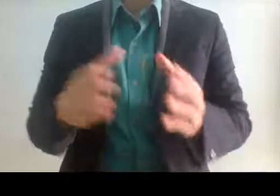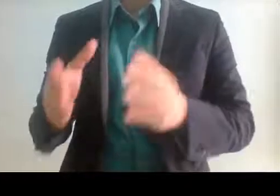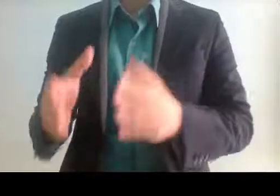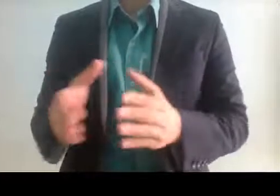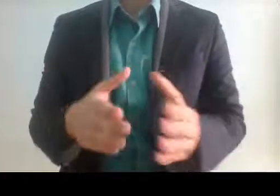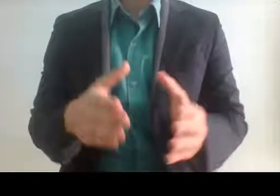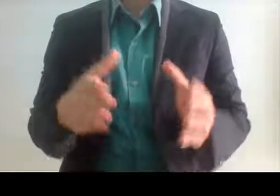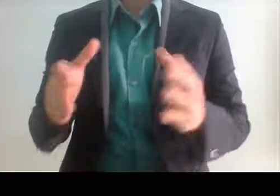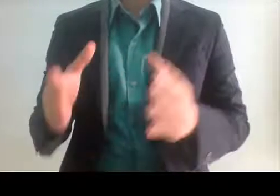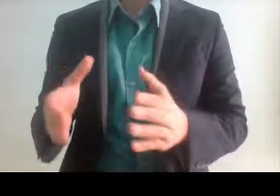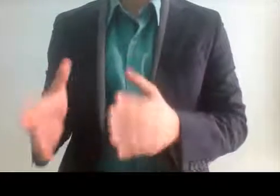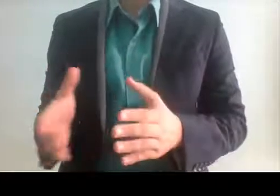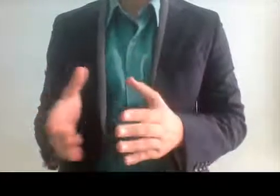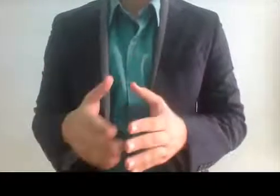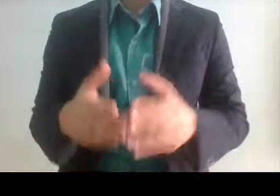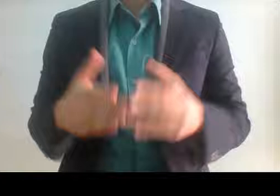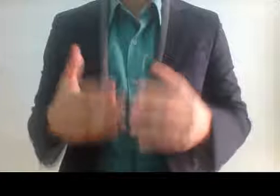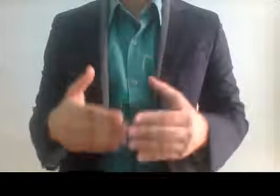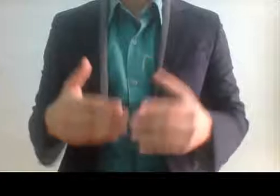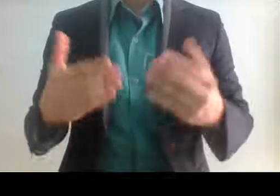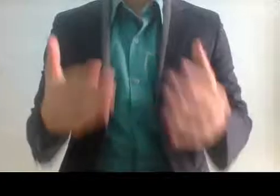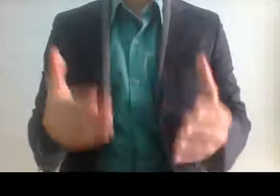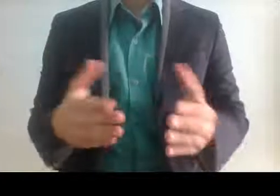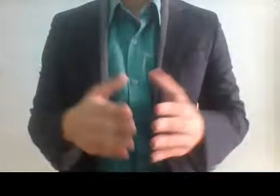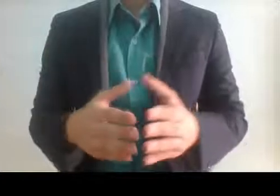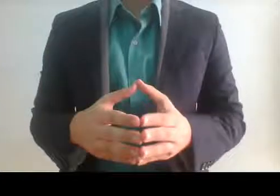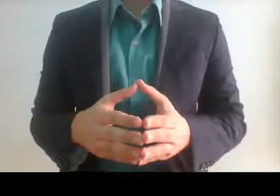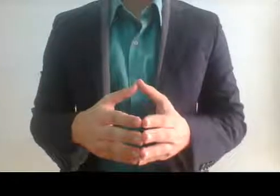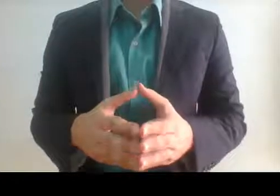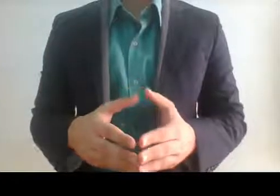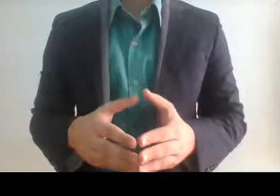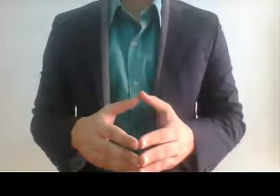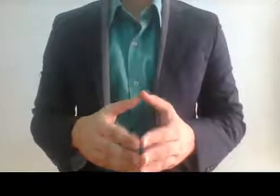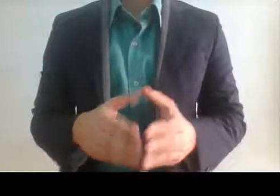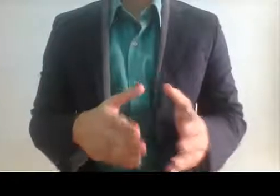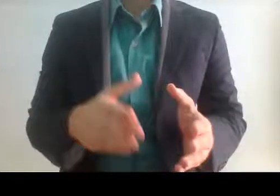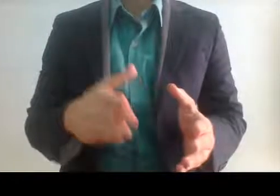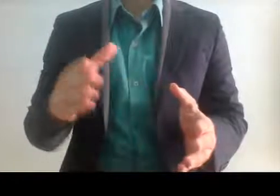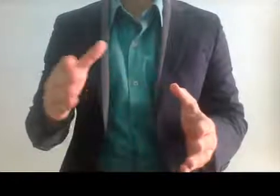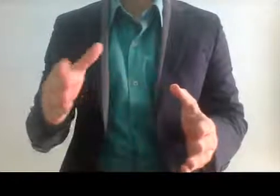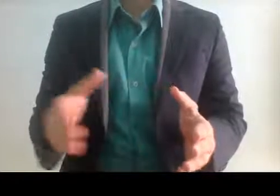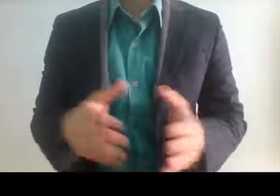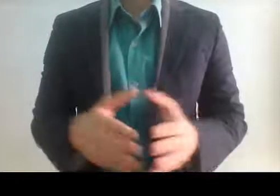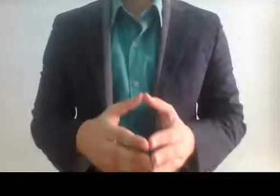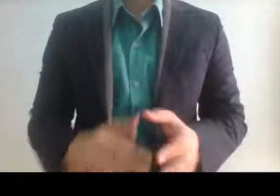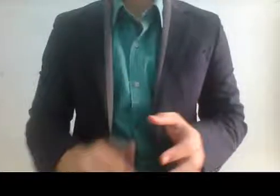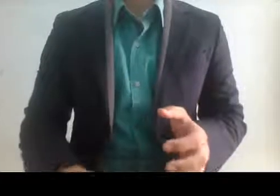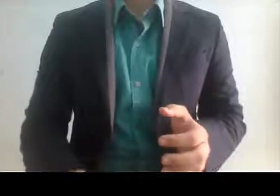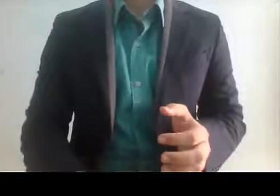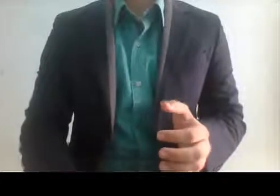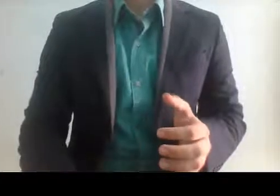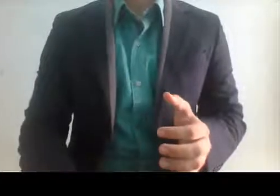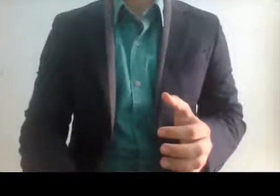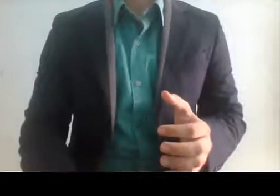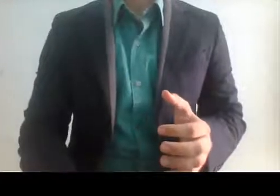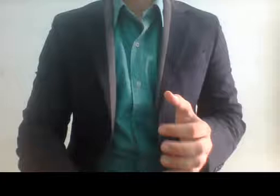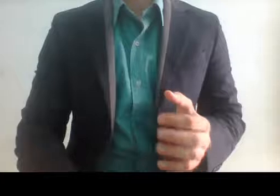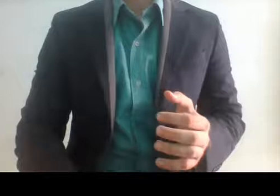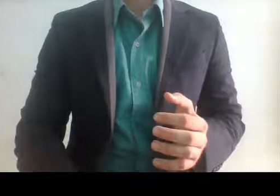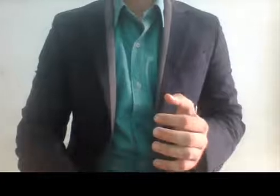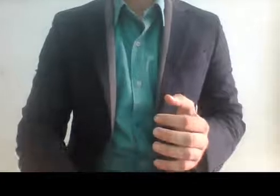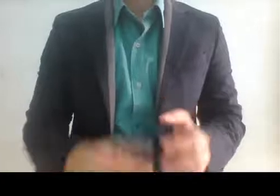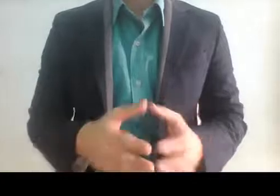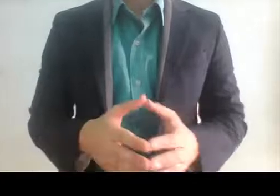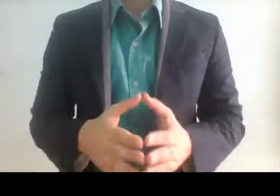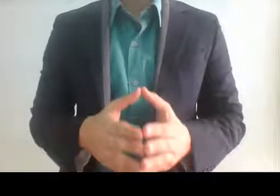de 1.5 a 2 millones de dólares. Ahora, ¿qué es lo que podemos mencionar aparte de esto? No solamente hubo un decomiso de este tipo de elementos, también en